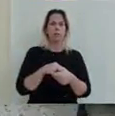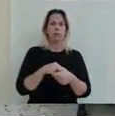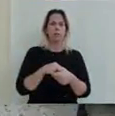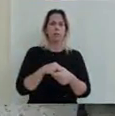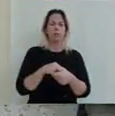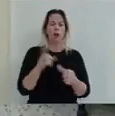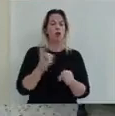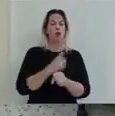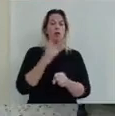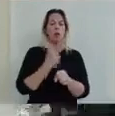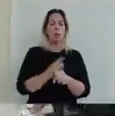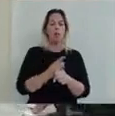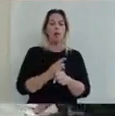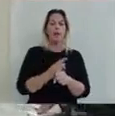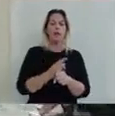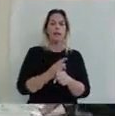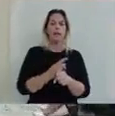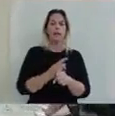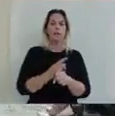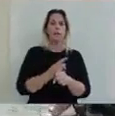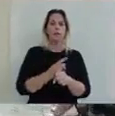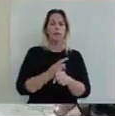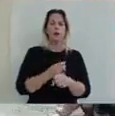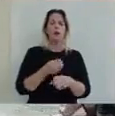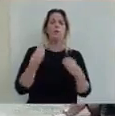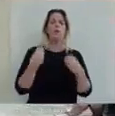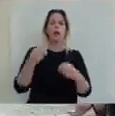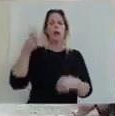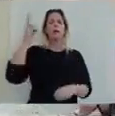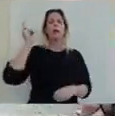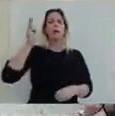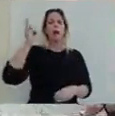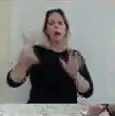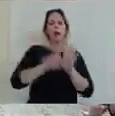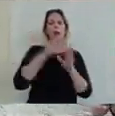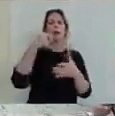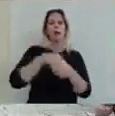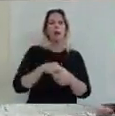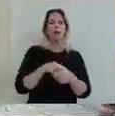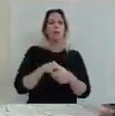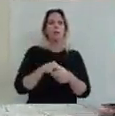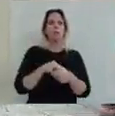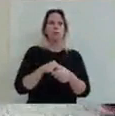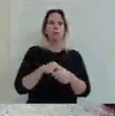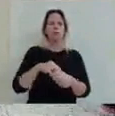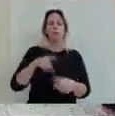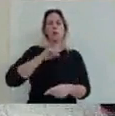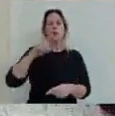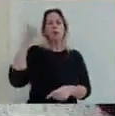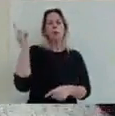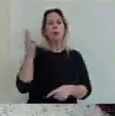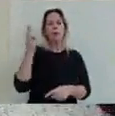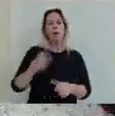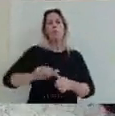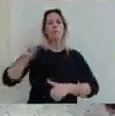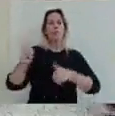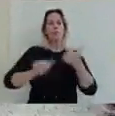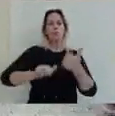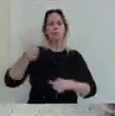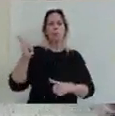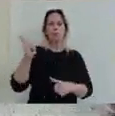de la concejal Moreira porque es un acto violatorio de nuestro reglamento interno. No corresponde ni que se someta a votación.